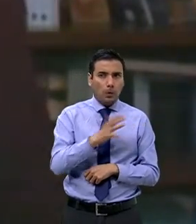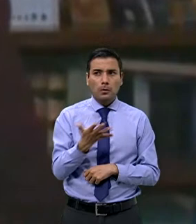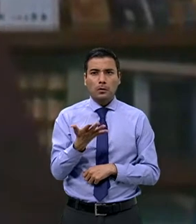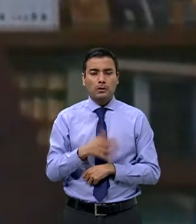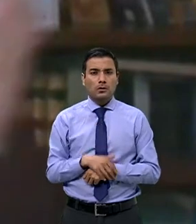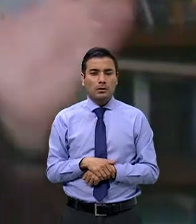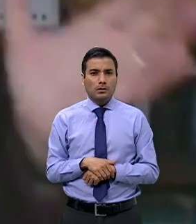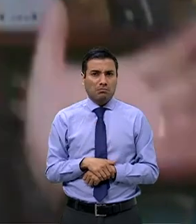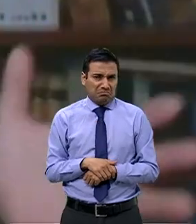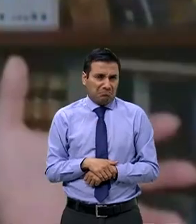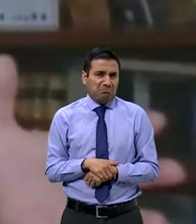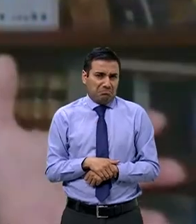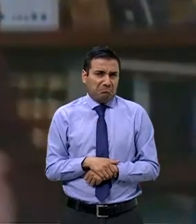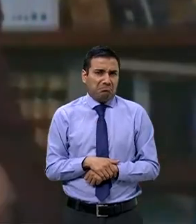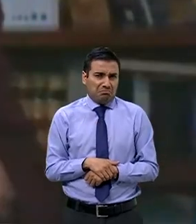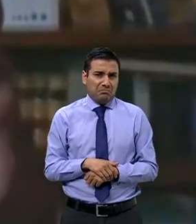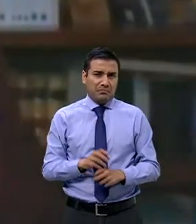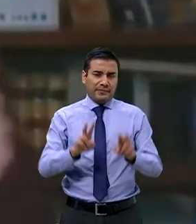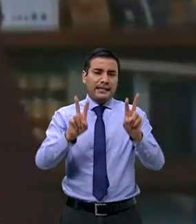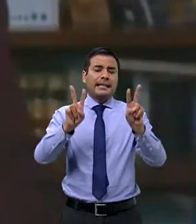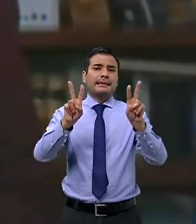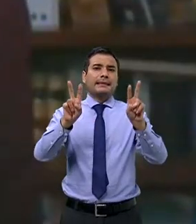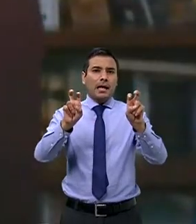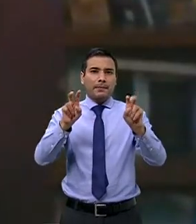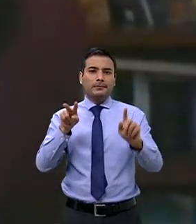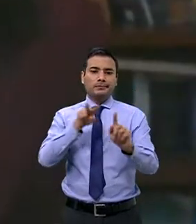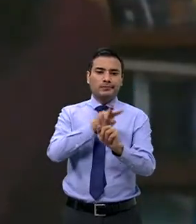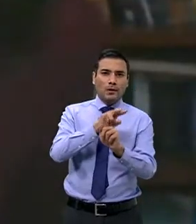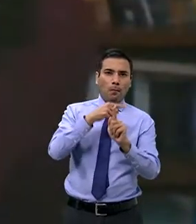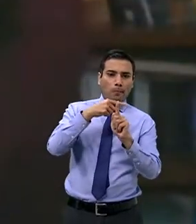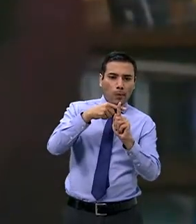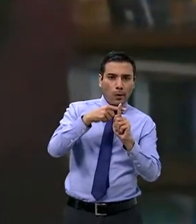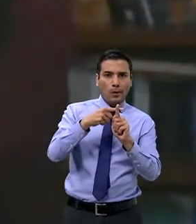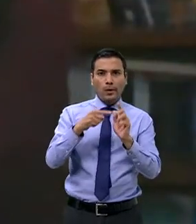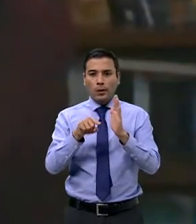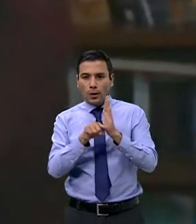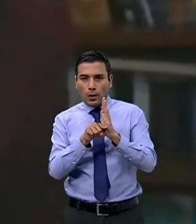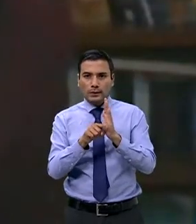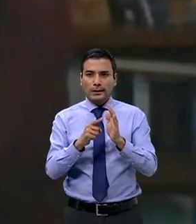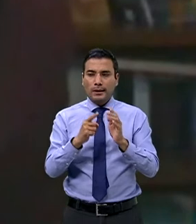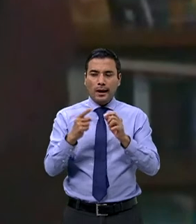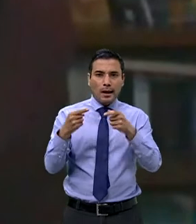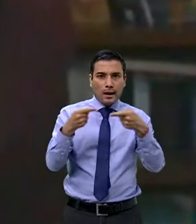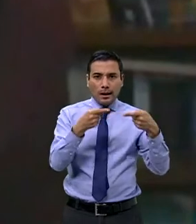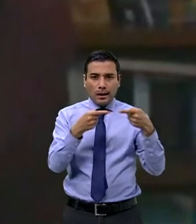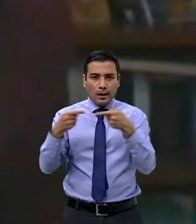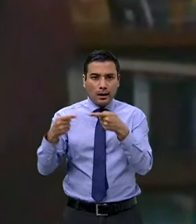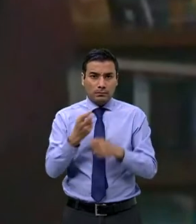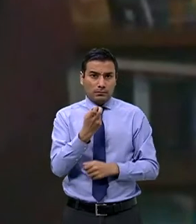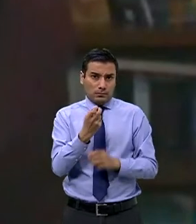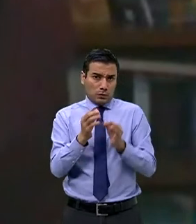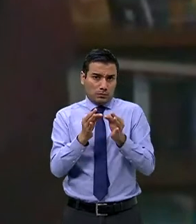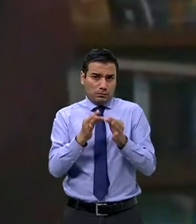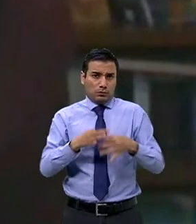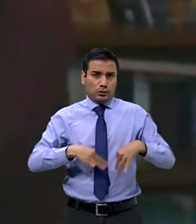se veía desde los pros y los contras pero y es un elemento muy importante porque